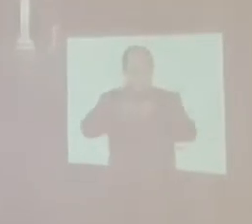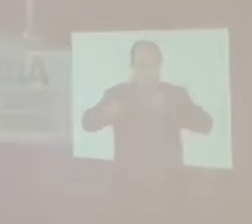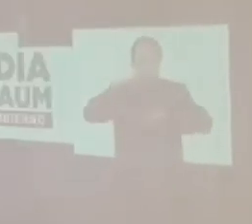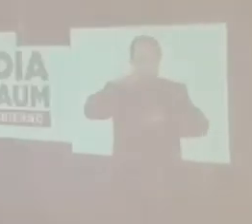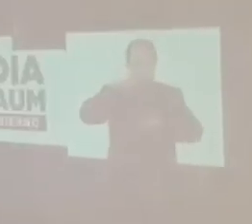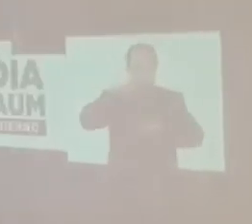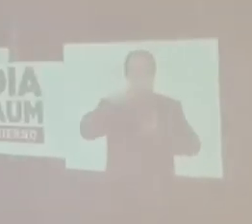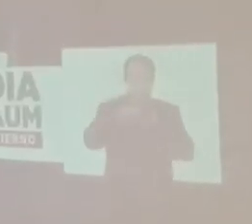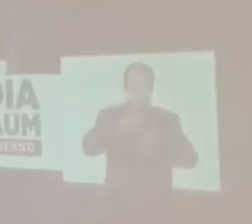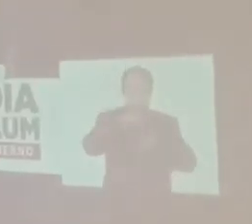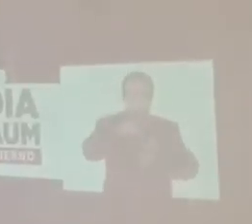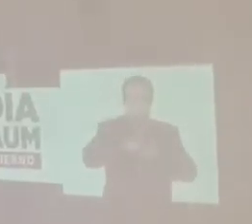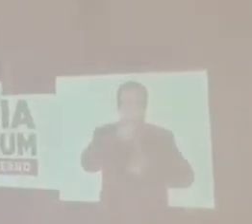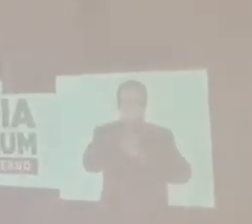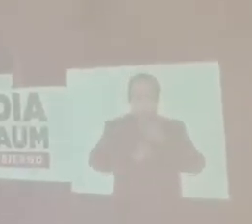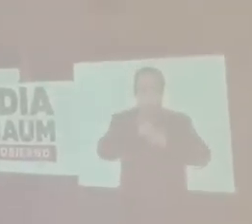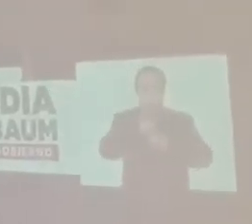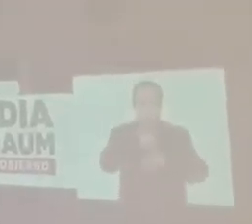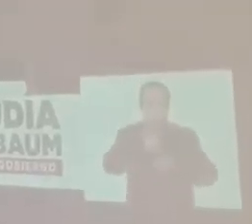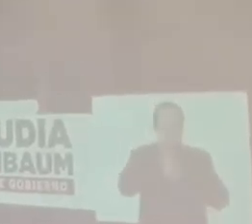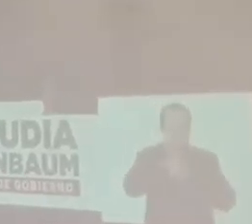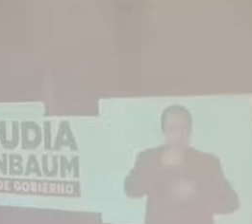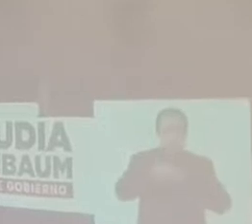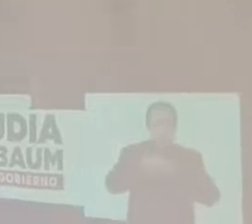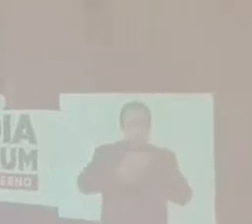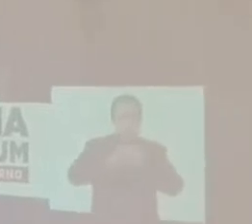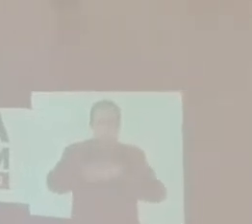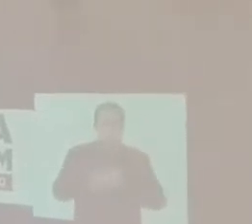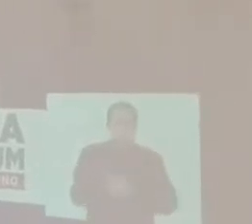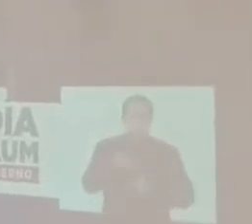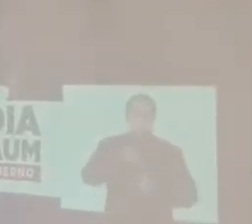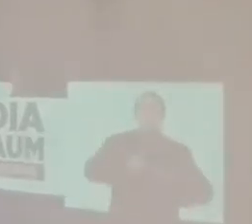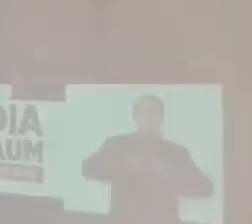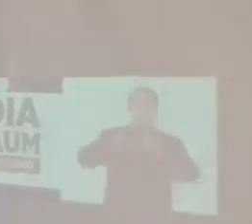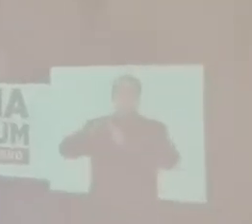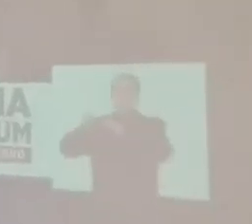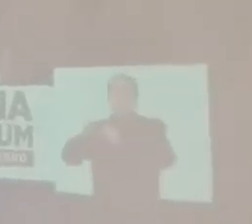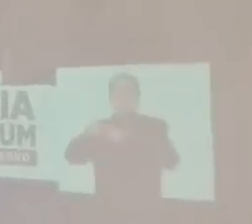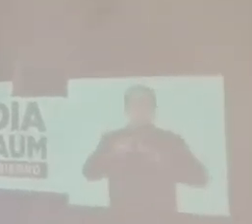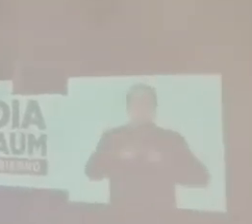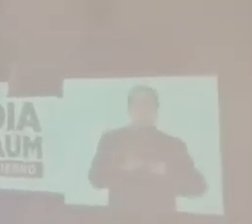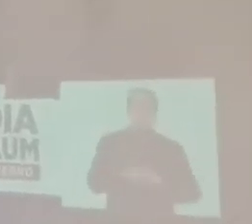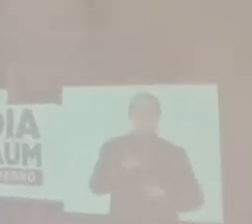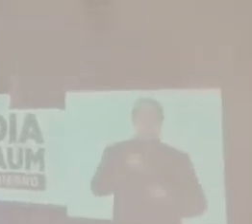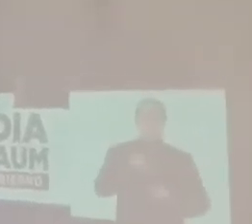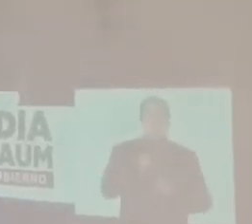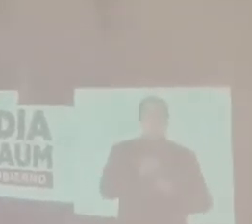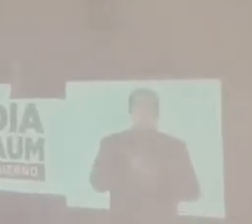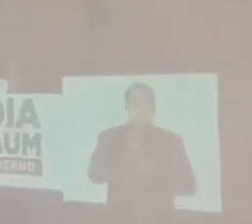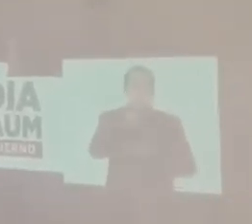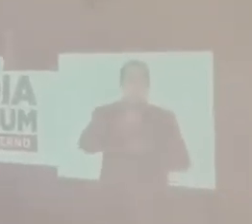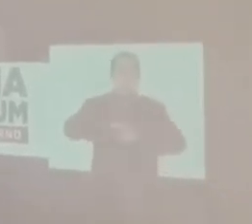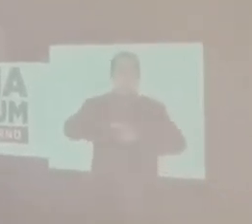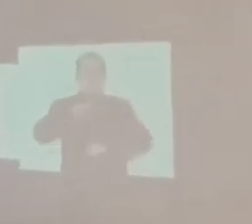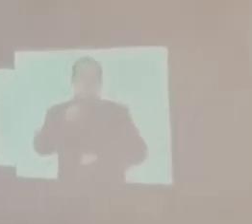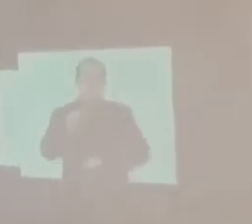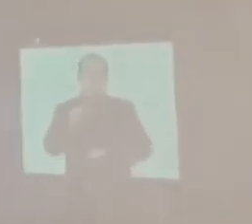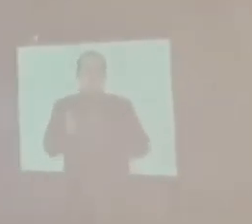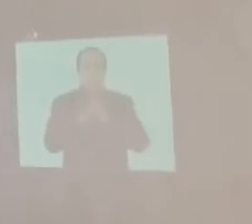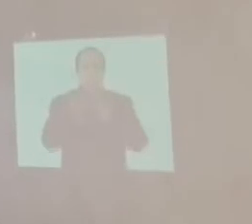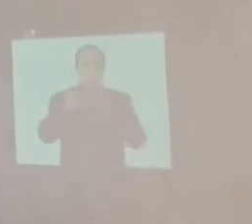y 3.500 unidades habitacionales. Por cierto, sin un gasto adicional. Lo digo otra